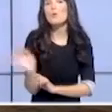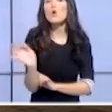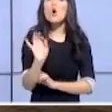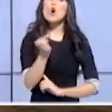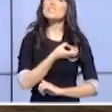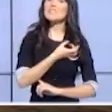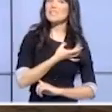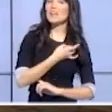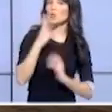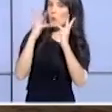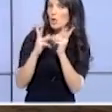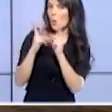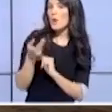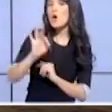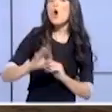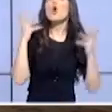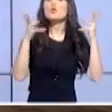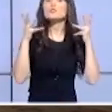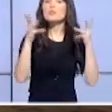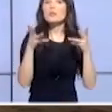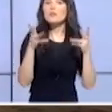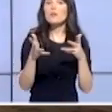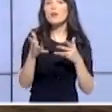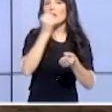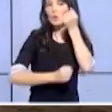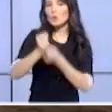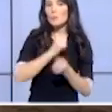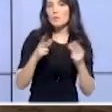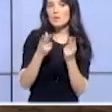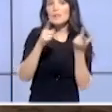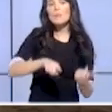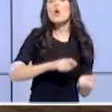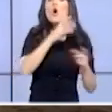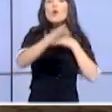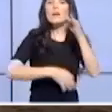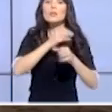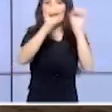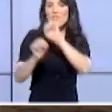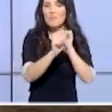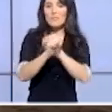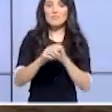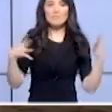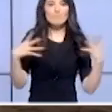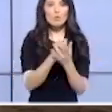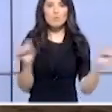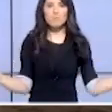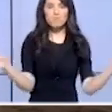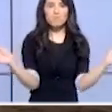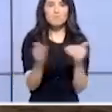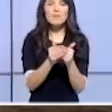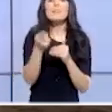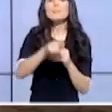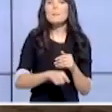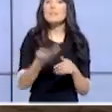del pueblo la sindicatura de cuentas el consejo económico y social o el organismo de defensa de la competencia